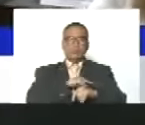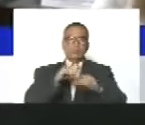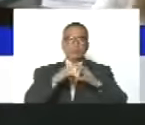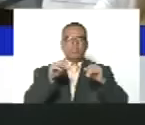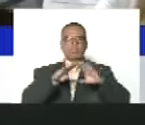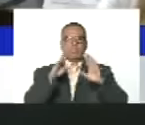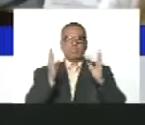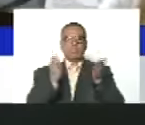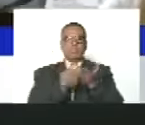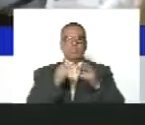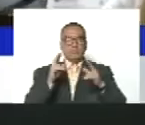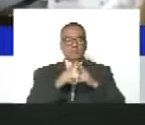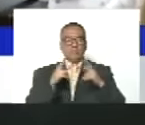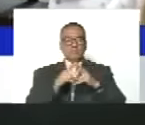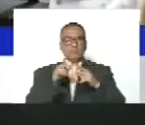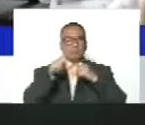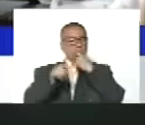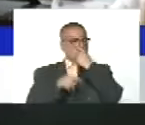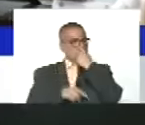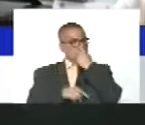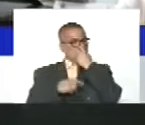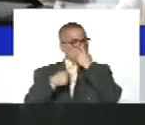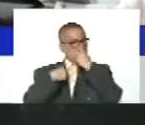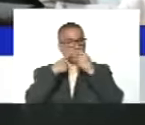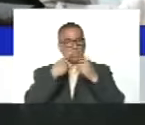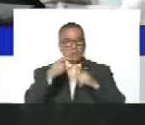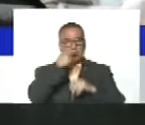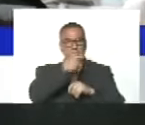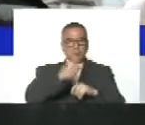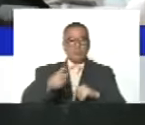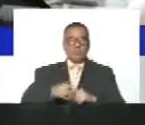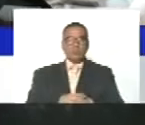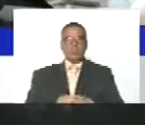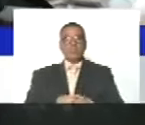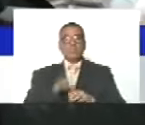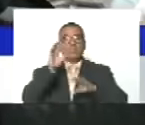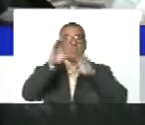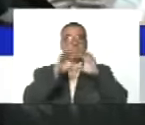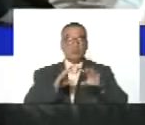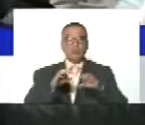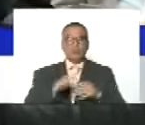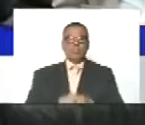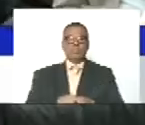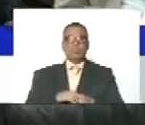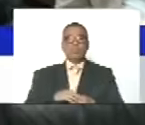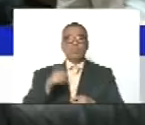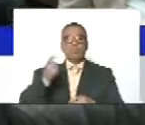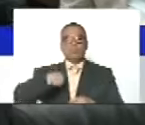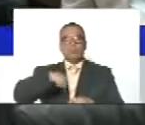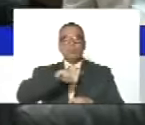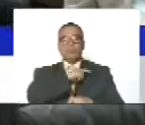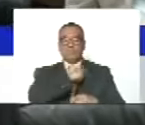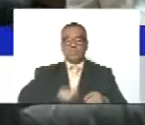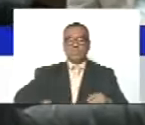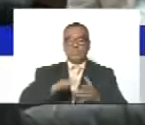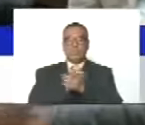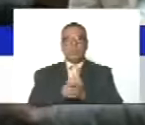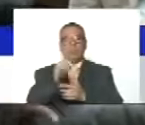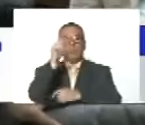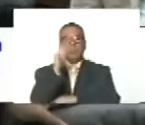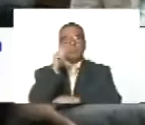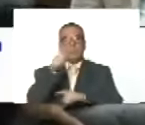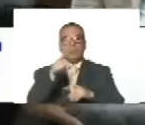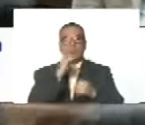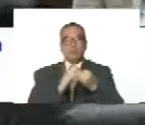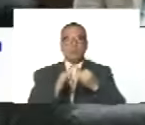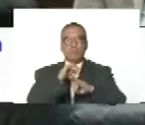mundo reconozca tal, dejemos llamar los pueblos, sino una nación, un Estado. Es por eso, presidente y colegas parlamentarios, con esto